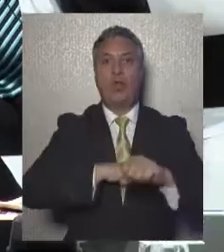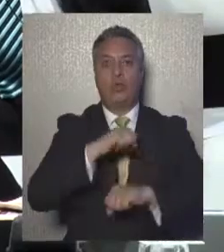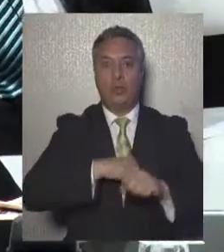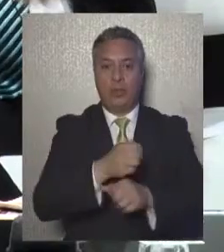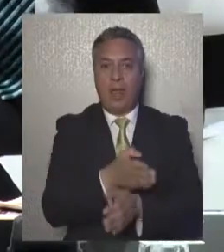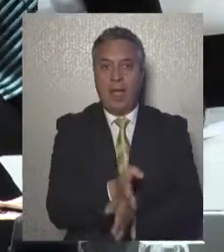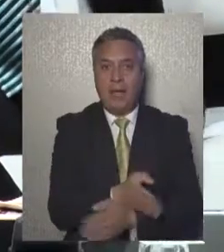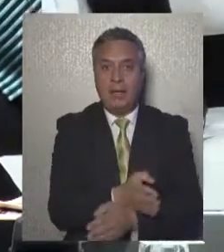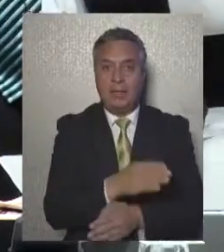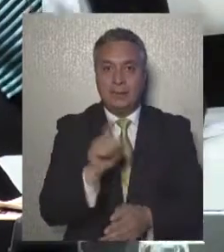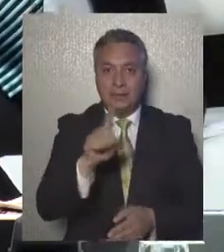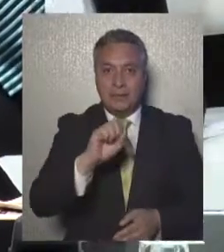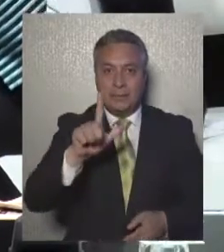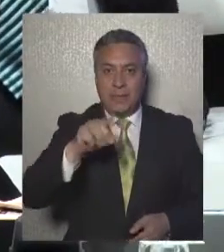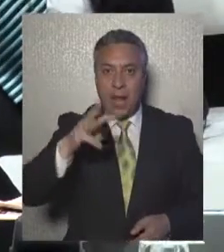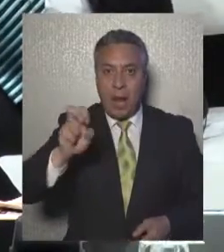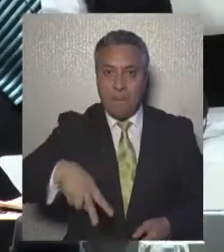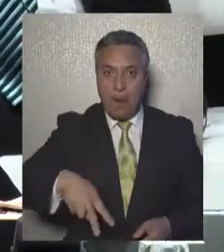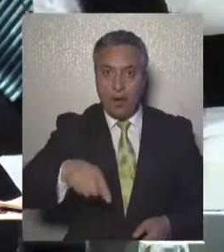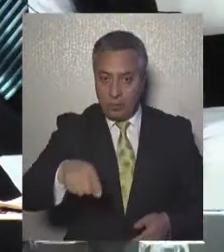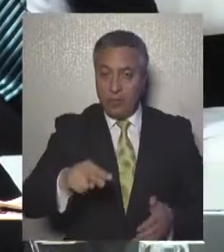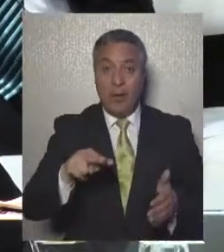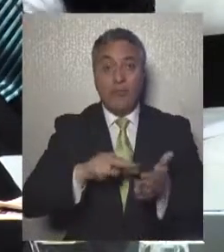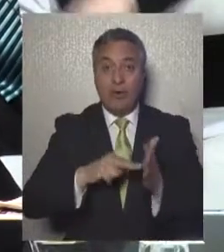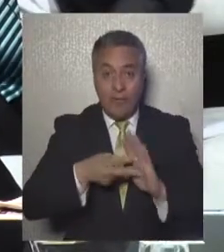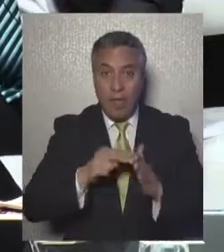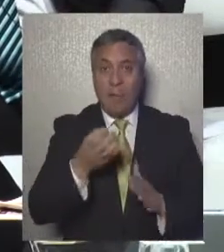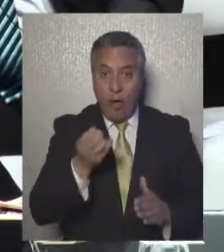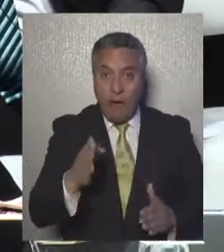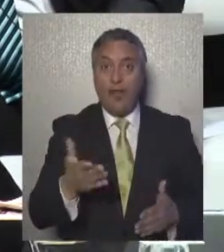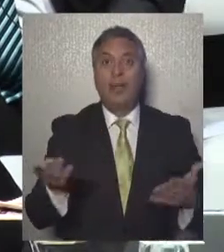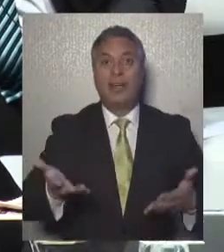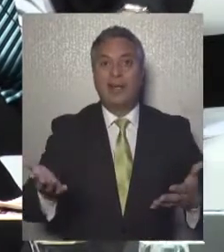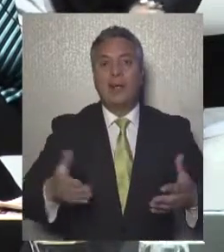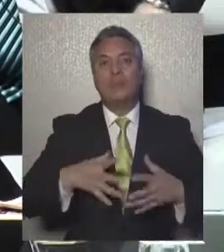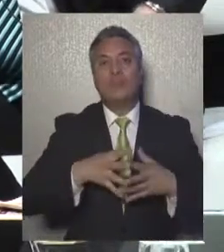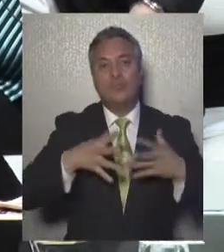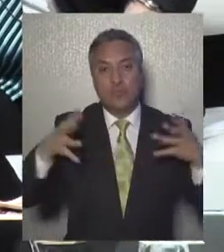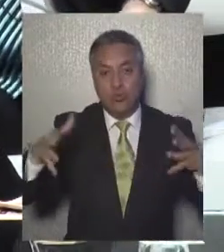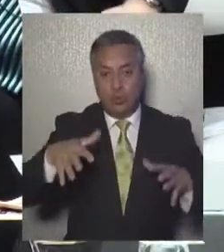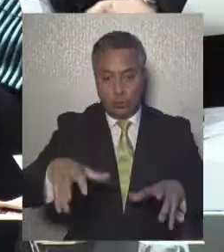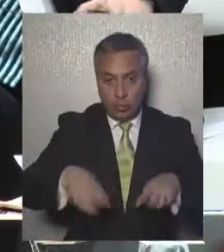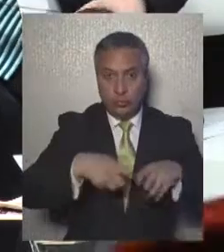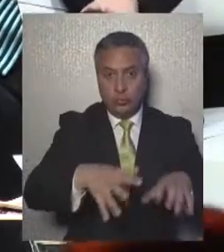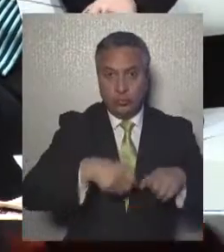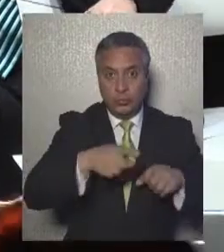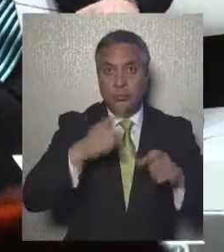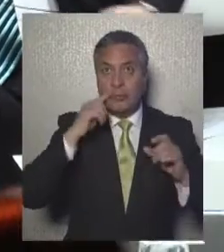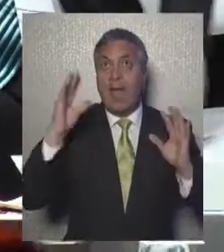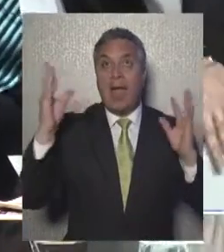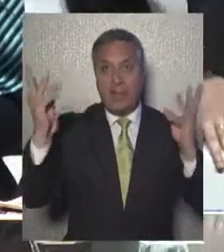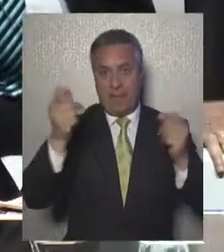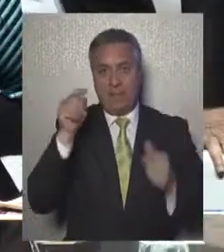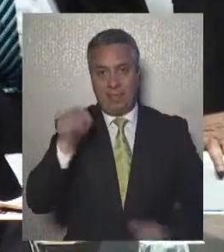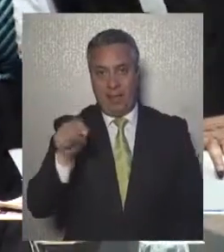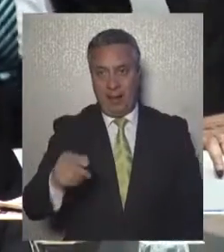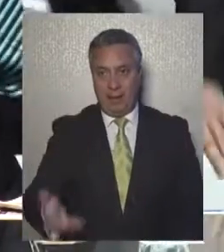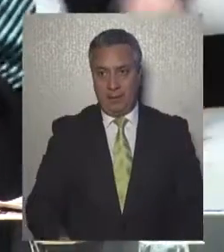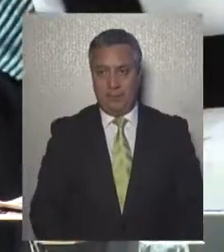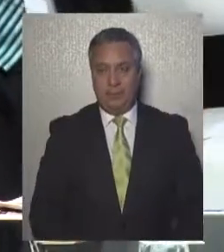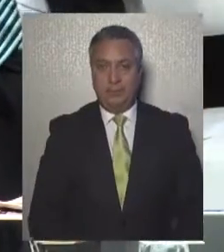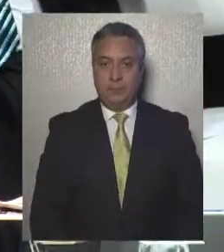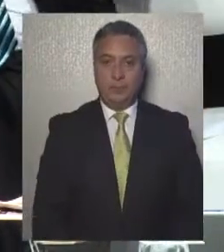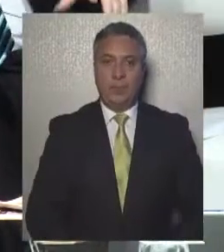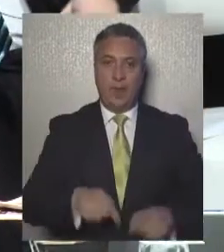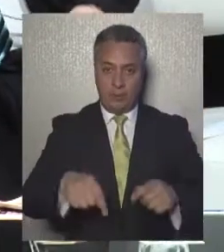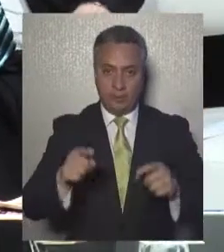recurrentes, donde el problema es un problema obvio, sobreexplotación ambiental. ¿Cómo se rompe esa dinámica? ¿Qué rol le cae al Estado? Estos